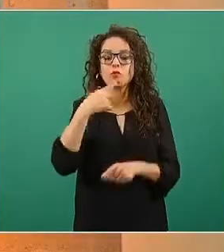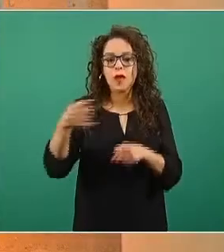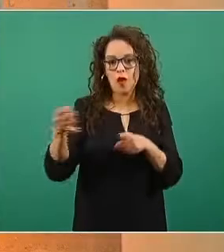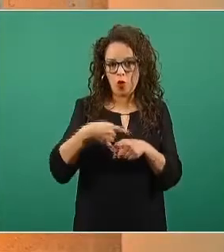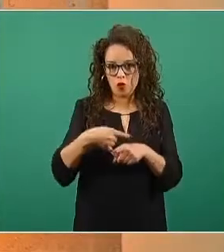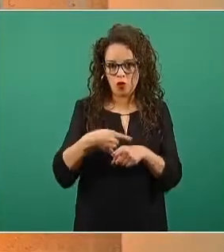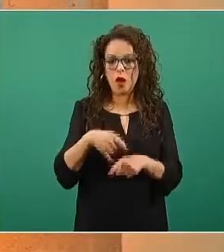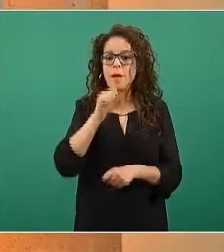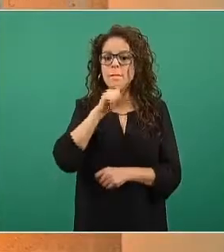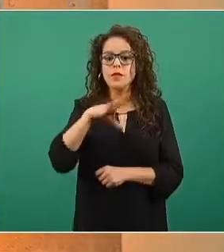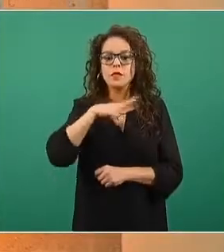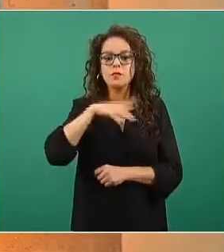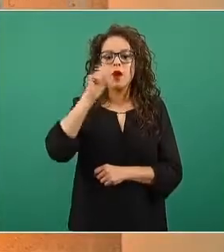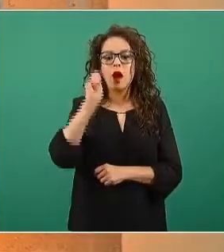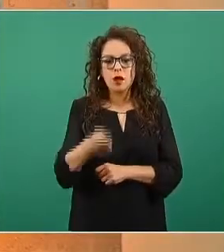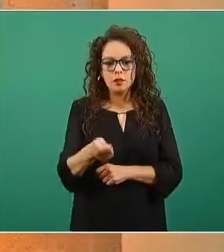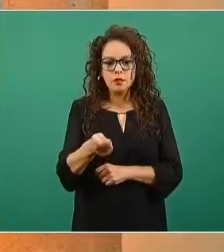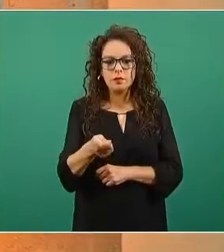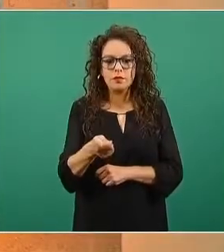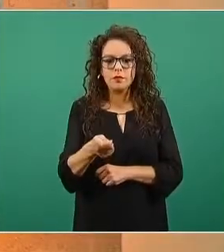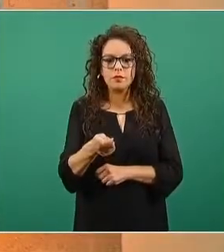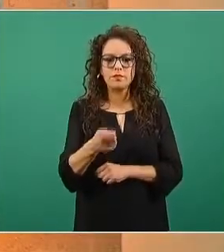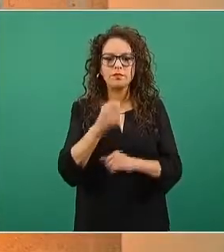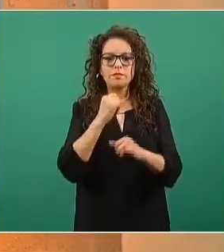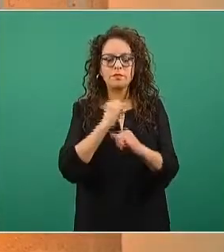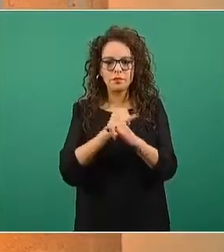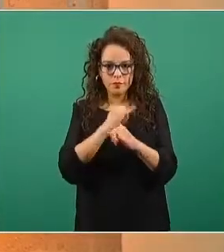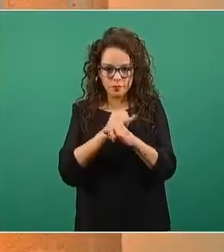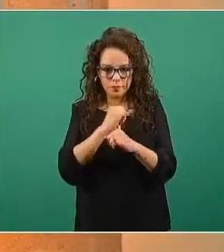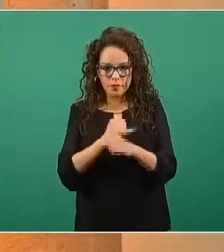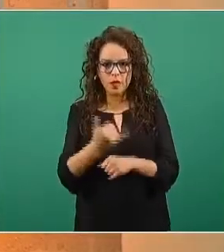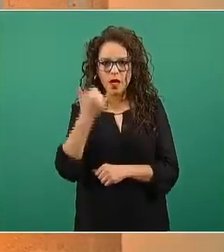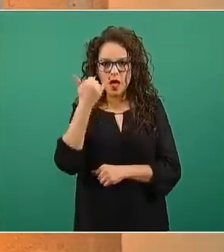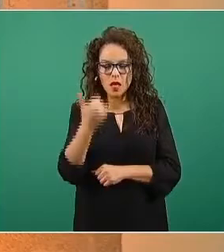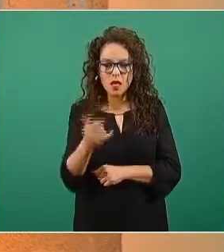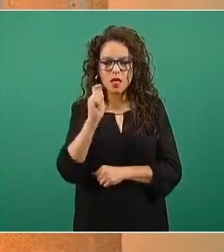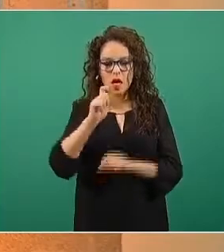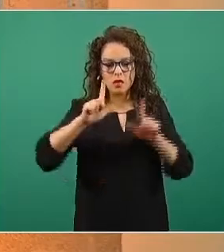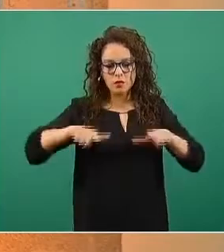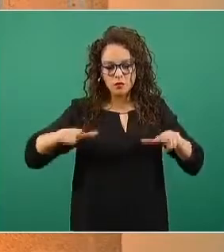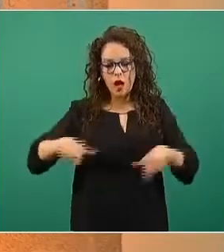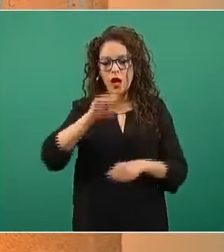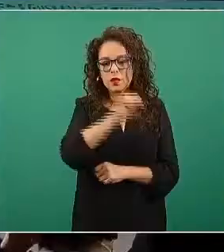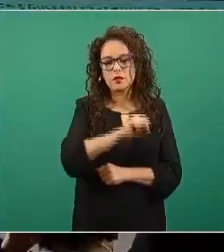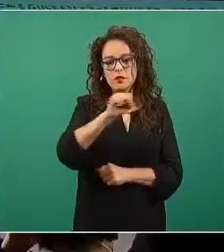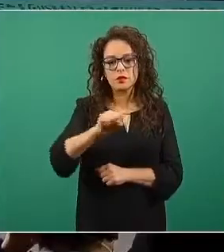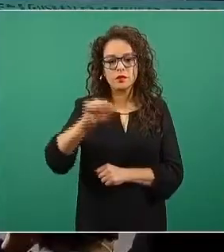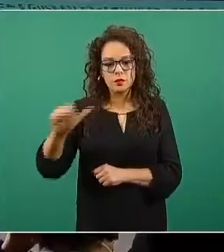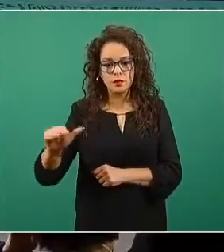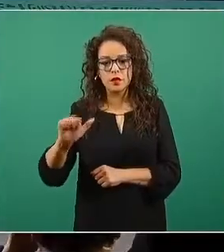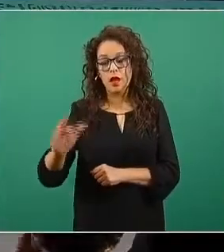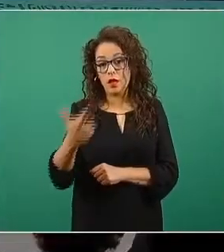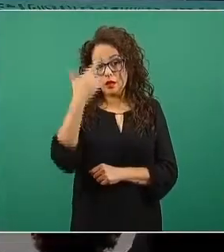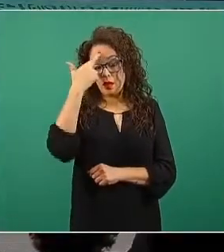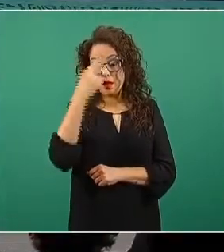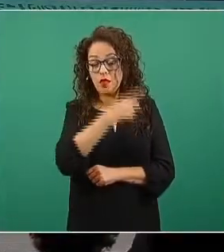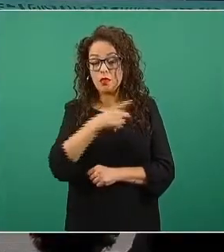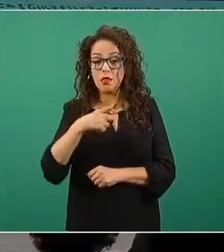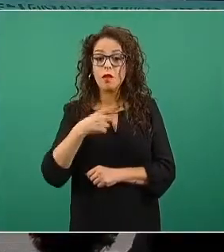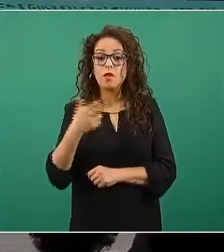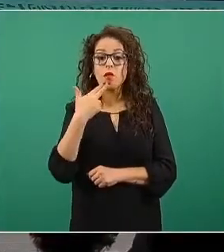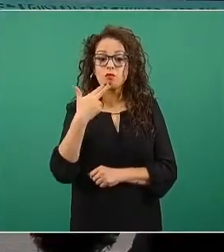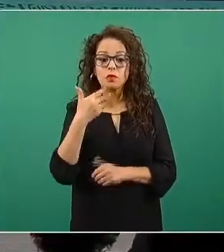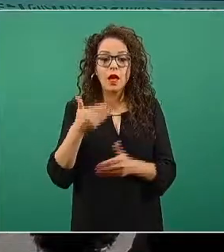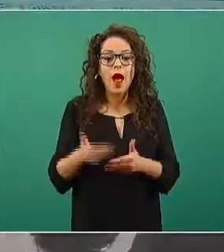medios electrónicos y en las redes de la Secretaría de Salud. Y recordar que el condón se debe utilizar